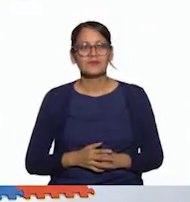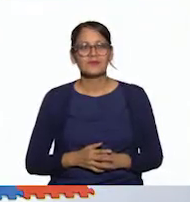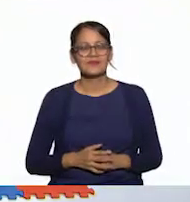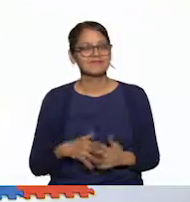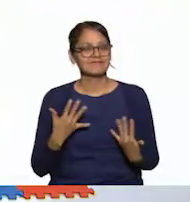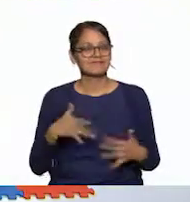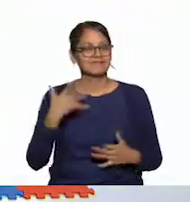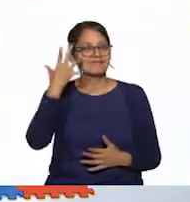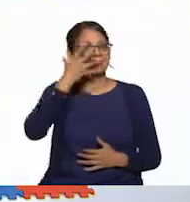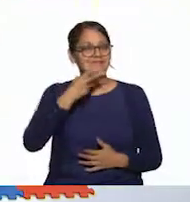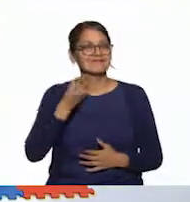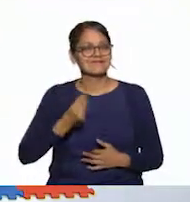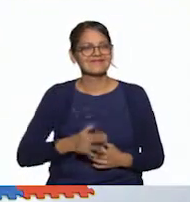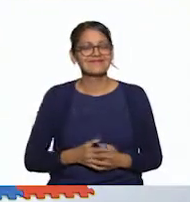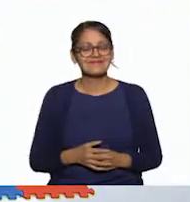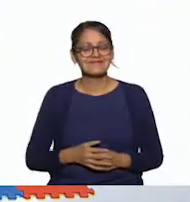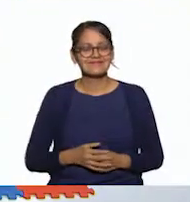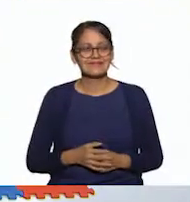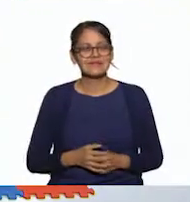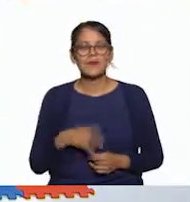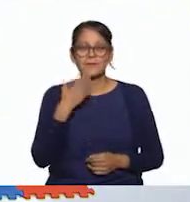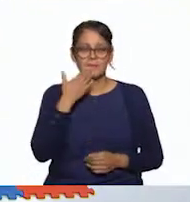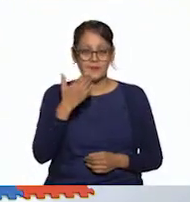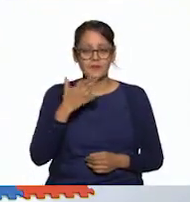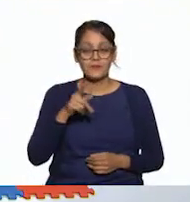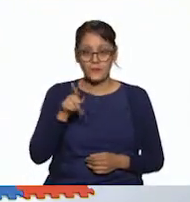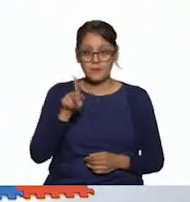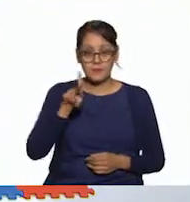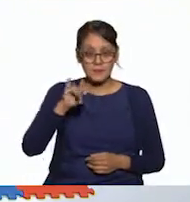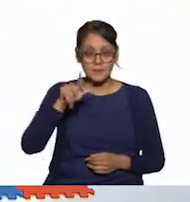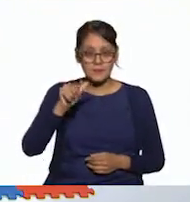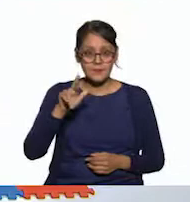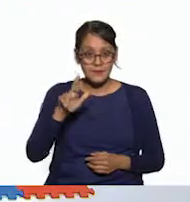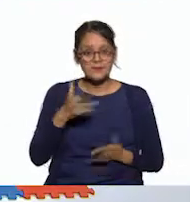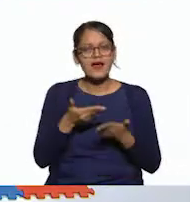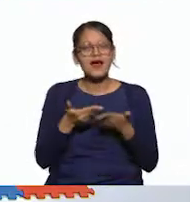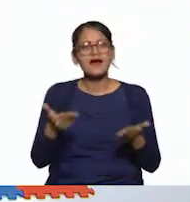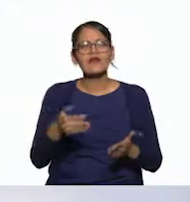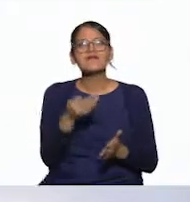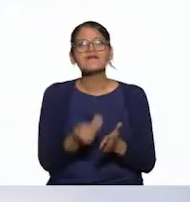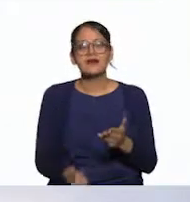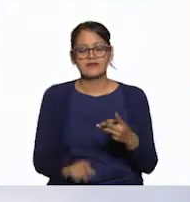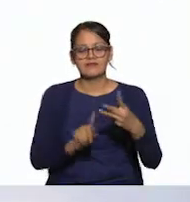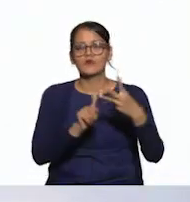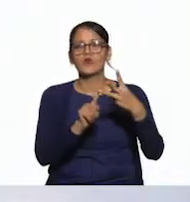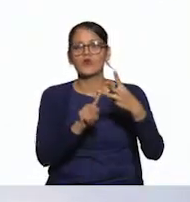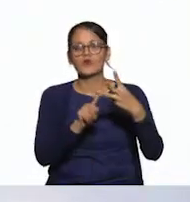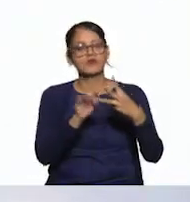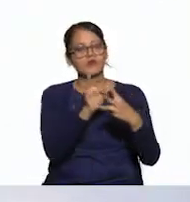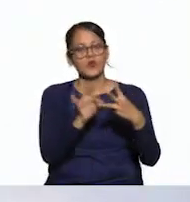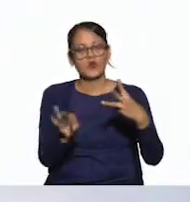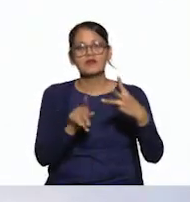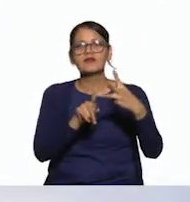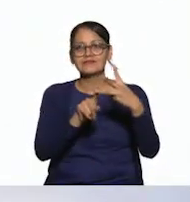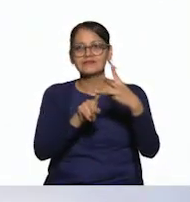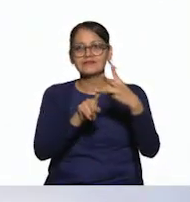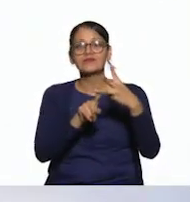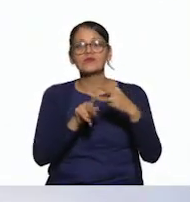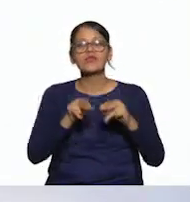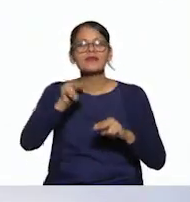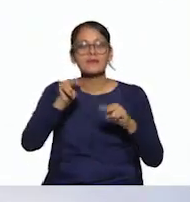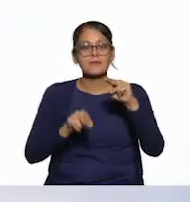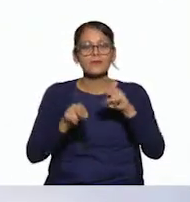Muy bonito. Muy bien, Pilar. Ahora nos falta explorar un nivel más. ¿Qué